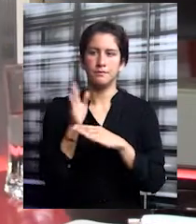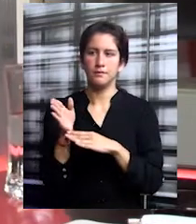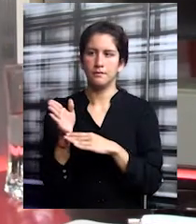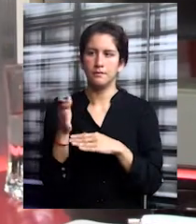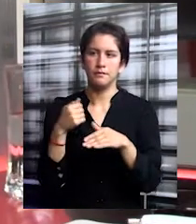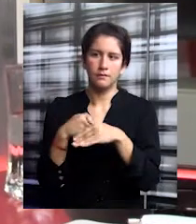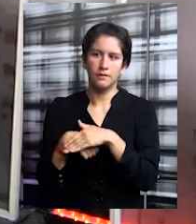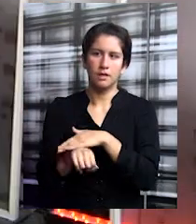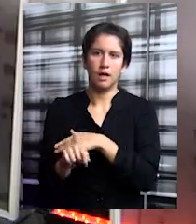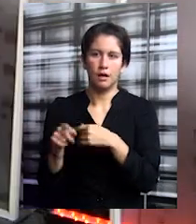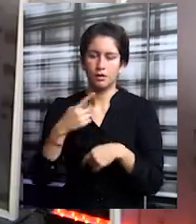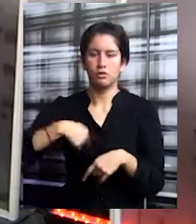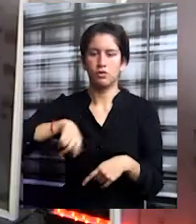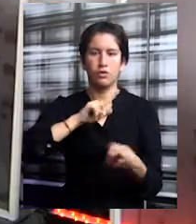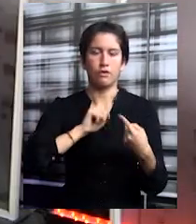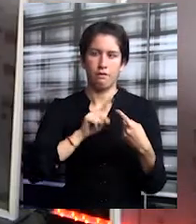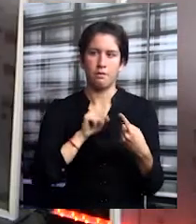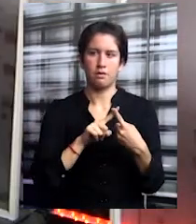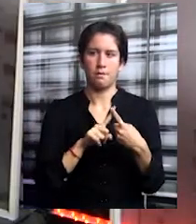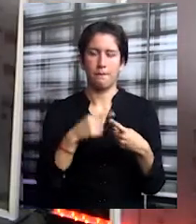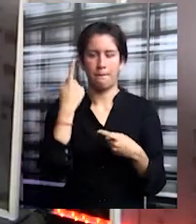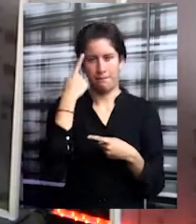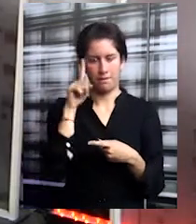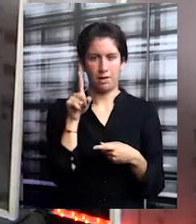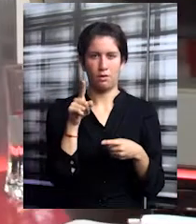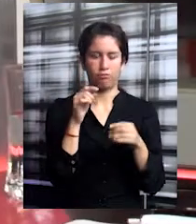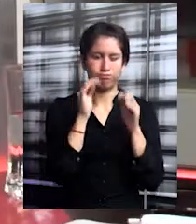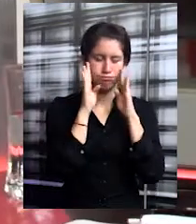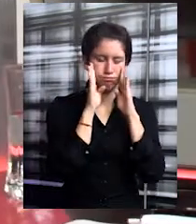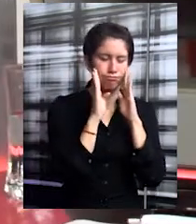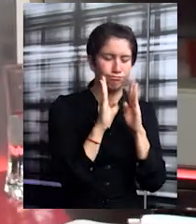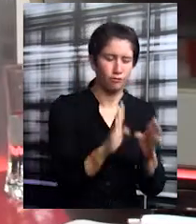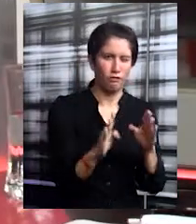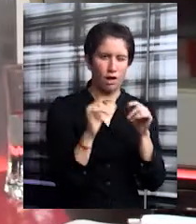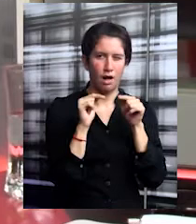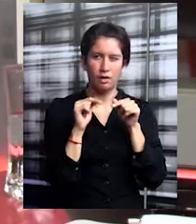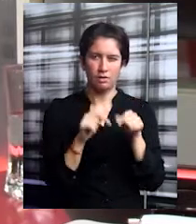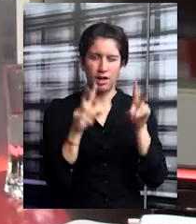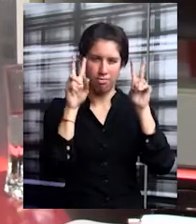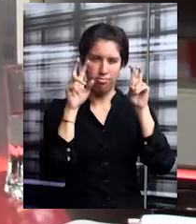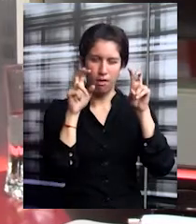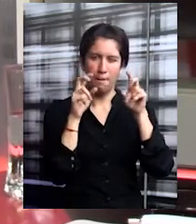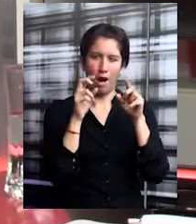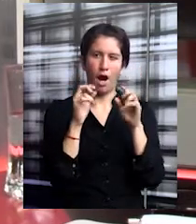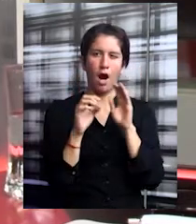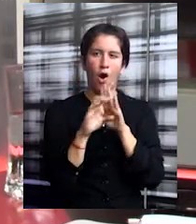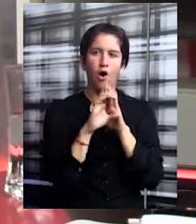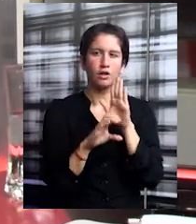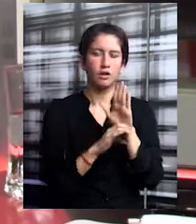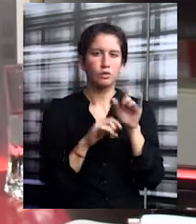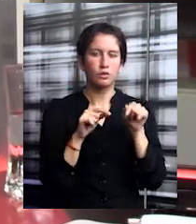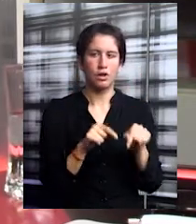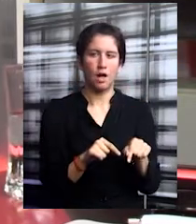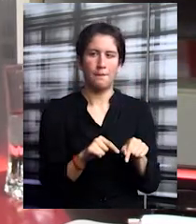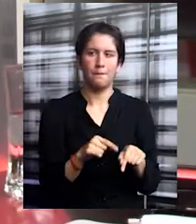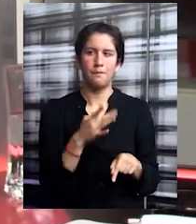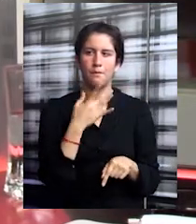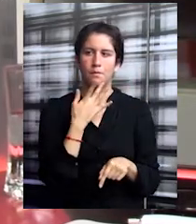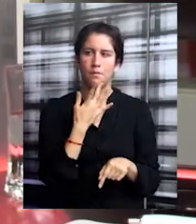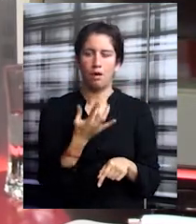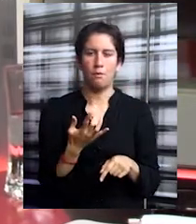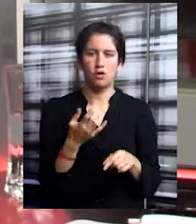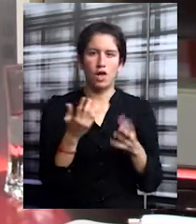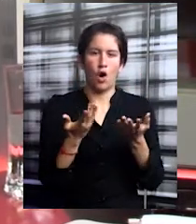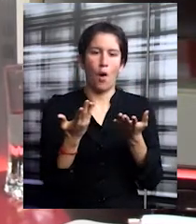participar, pero solo lo focalizó respecto del tema constitucional. Como si la gente fuera a quedar contenta